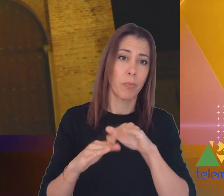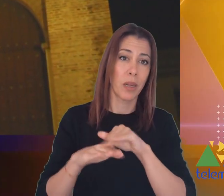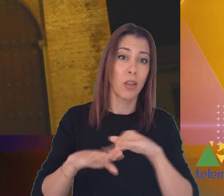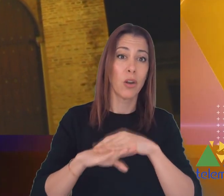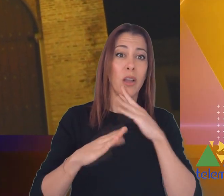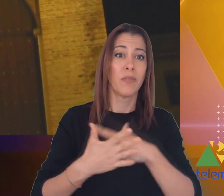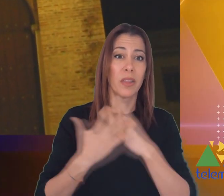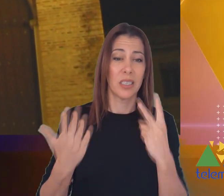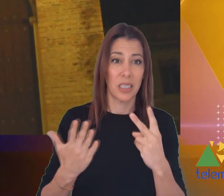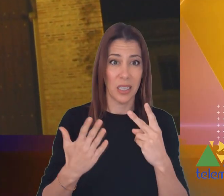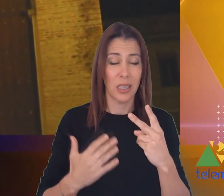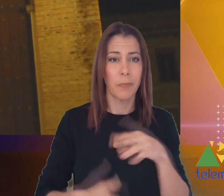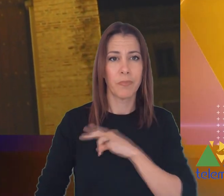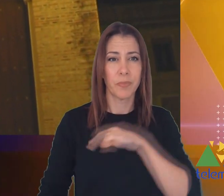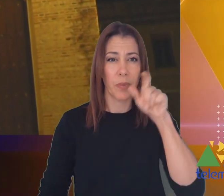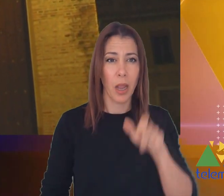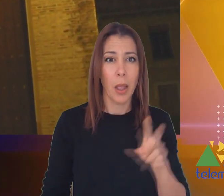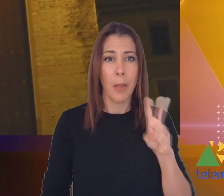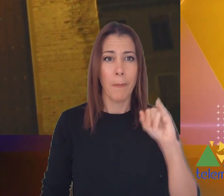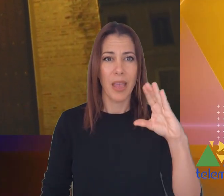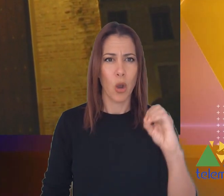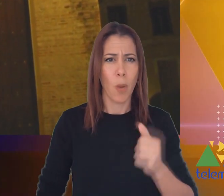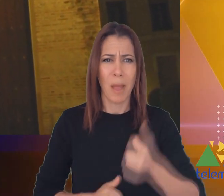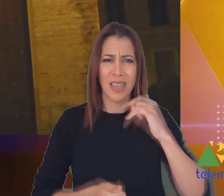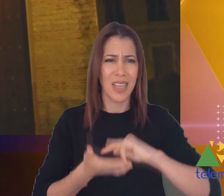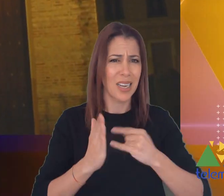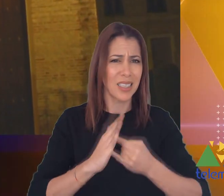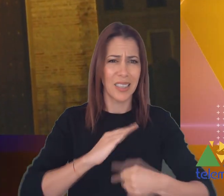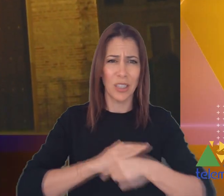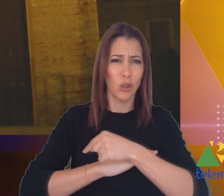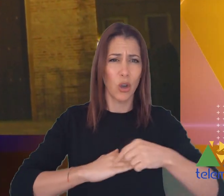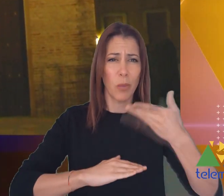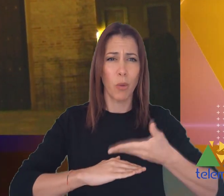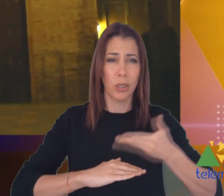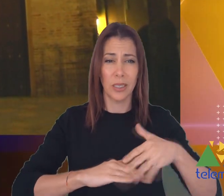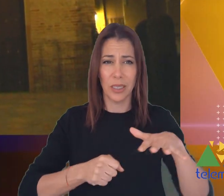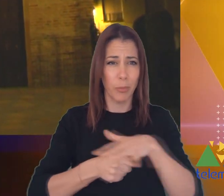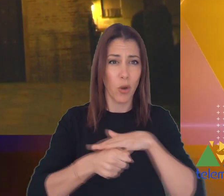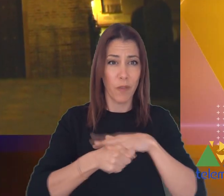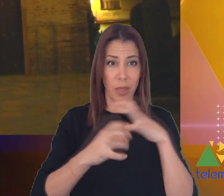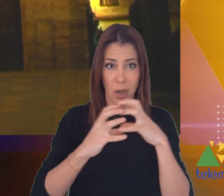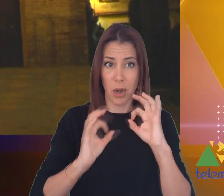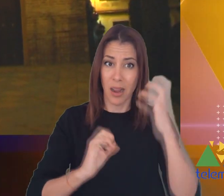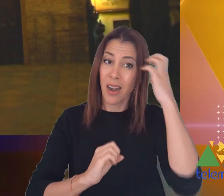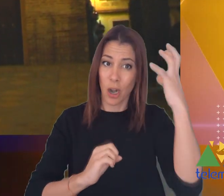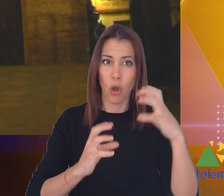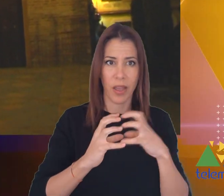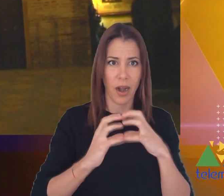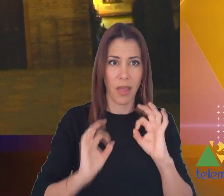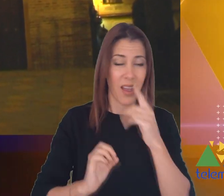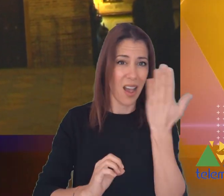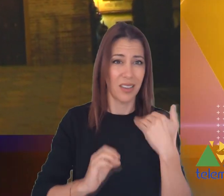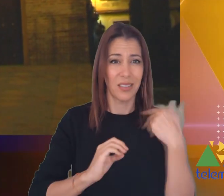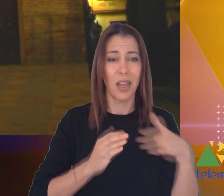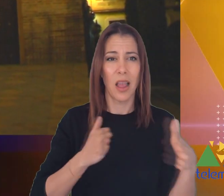por Ambrosio de Vico, uno de los arquitectos más importantes de Granada, del reino de Granada de aquella época, fue uno de los